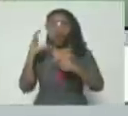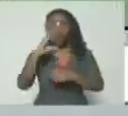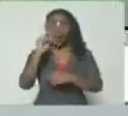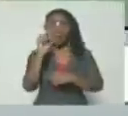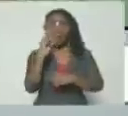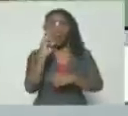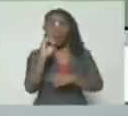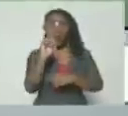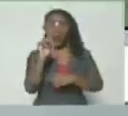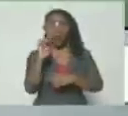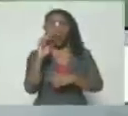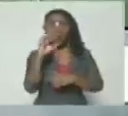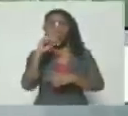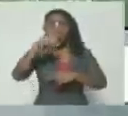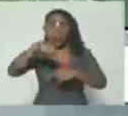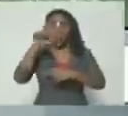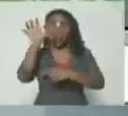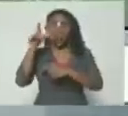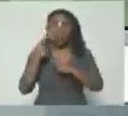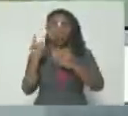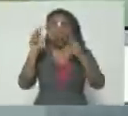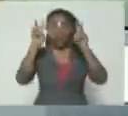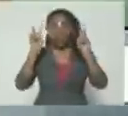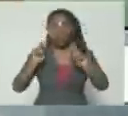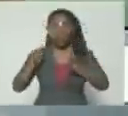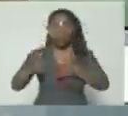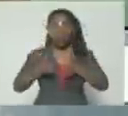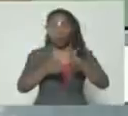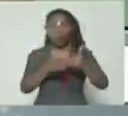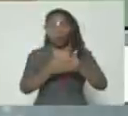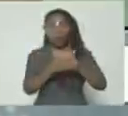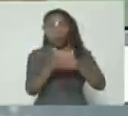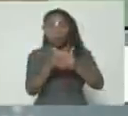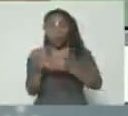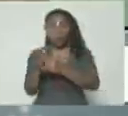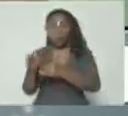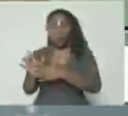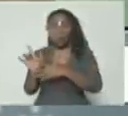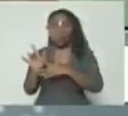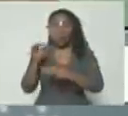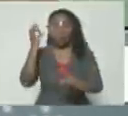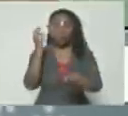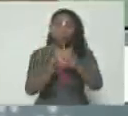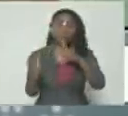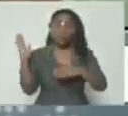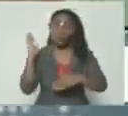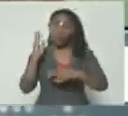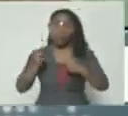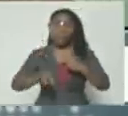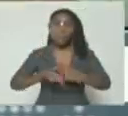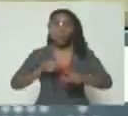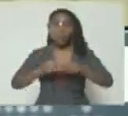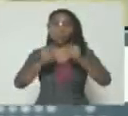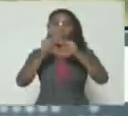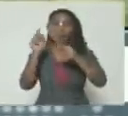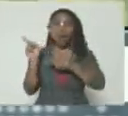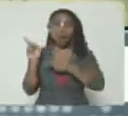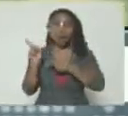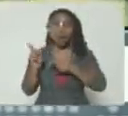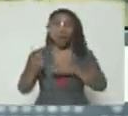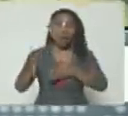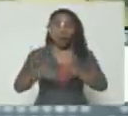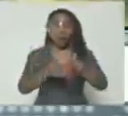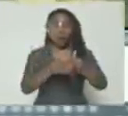hasta que se ha ido despejando el camino, afortunadamente, y se ha venido construyendo este camino sólido.